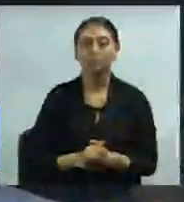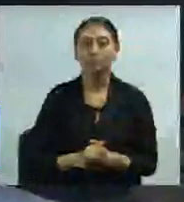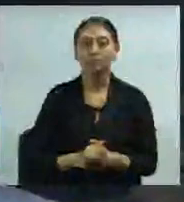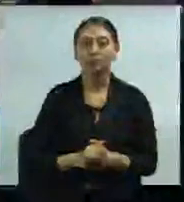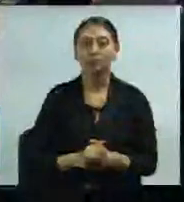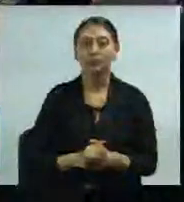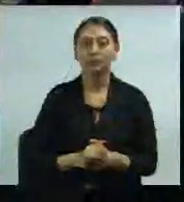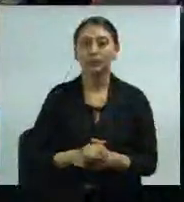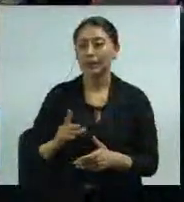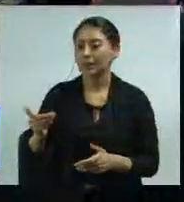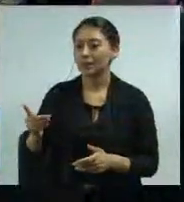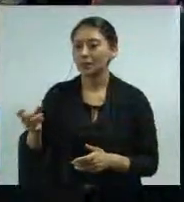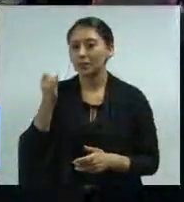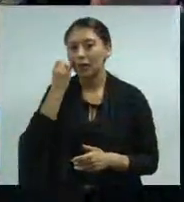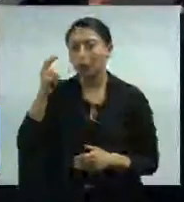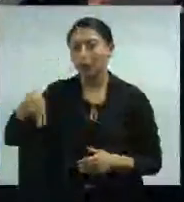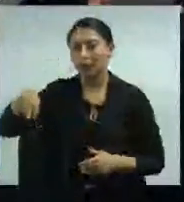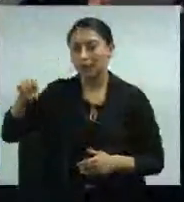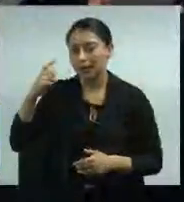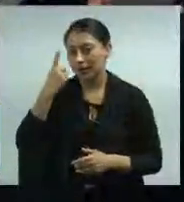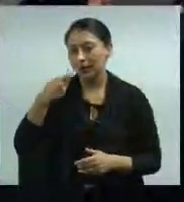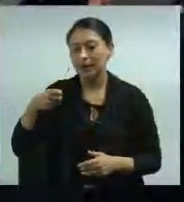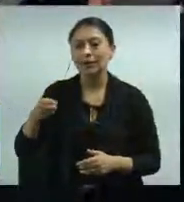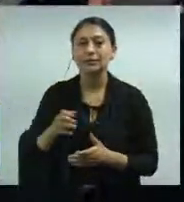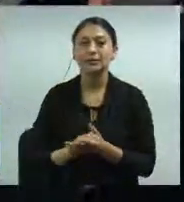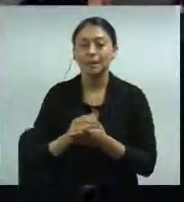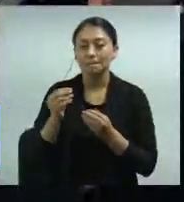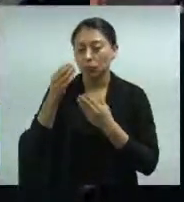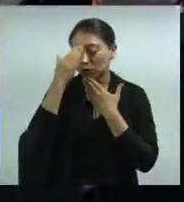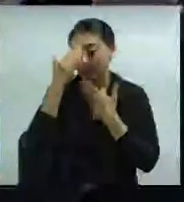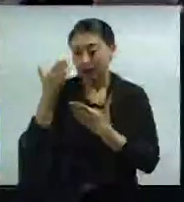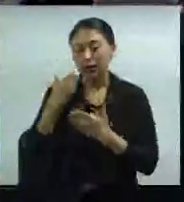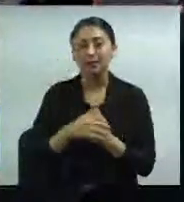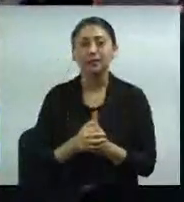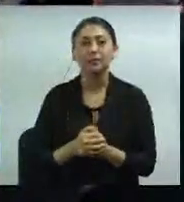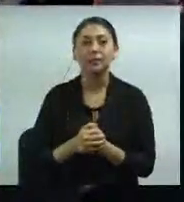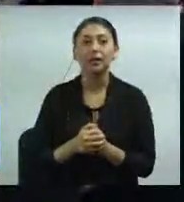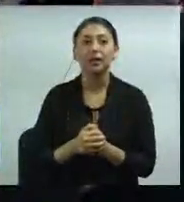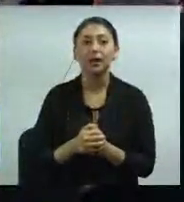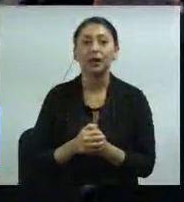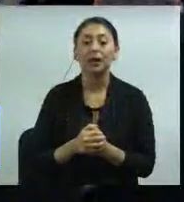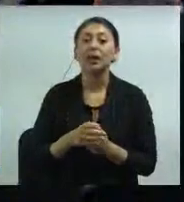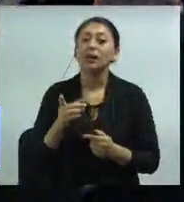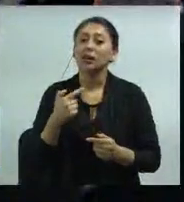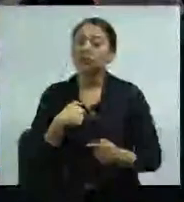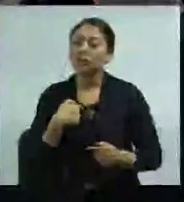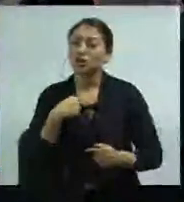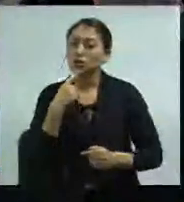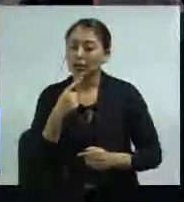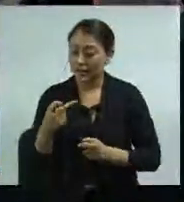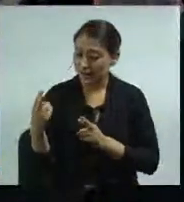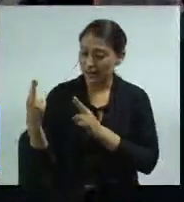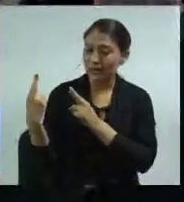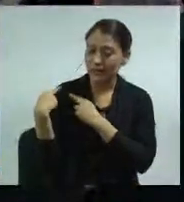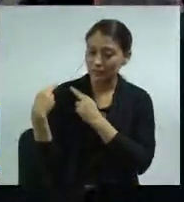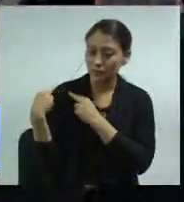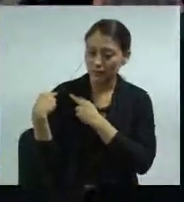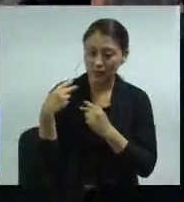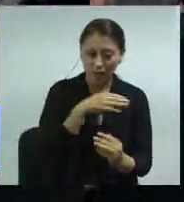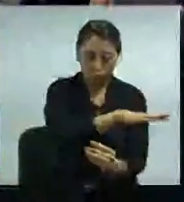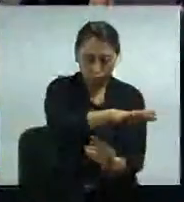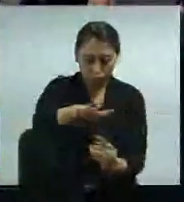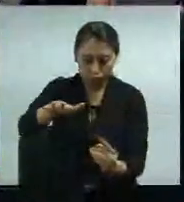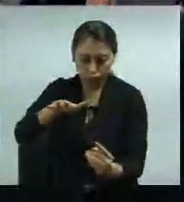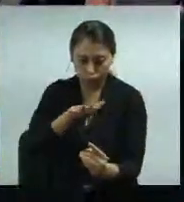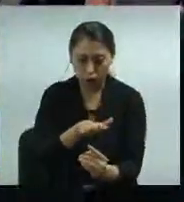Tiene la palabra el diputado Inés Castillo. Sí, muchas gracias, presidente. Cuando me referí a la responsabilidad ambiental de la tenencia